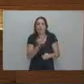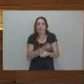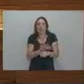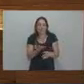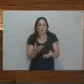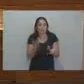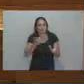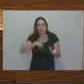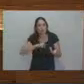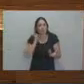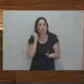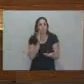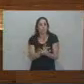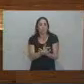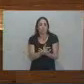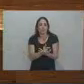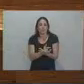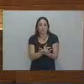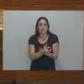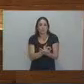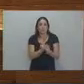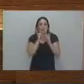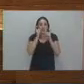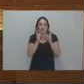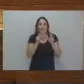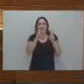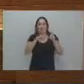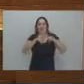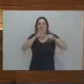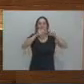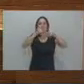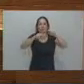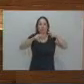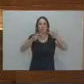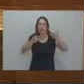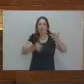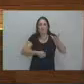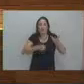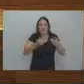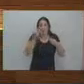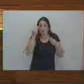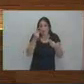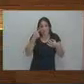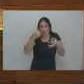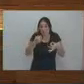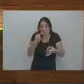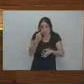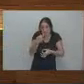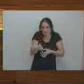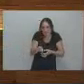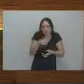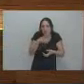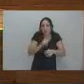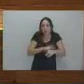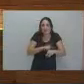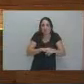eso apostamos por no seguir profundizando en una infraestructura que no creemos que sea necesaria, que no nos va a ahorrar tiempos,